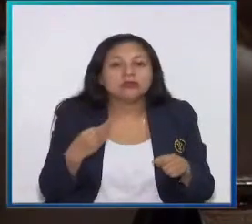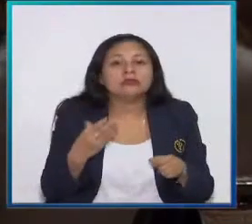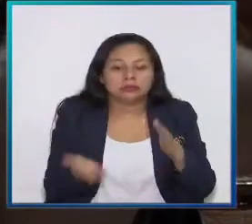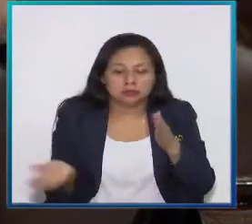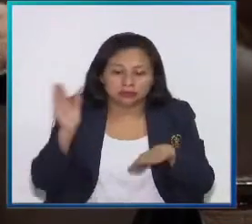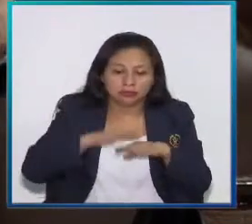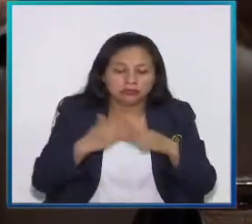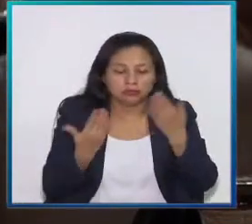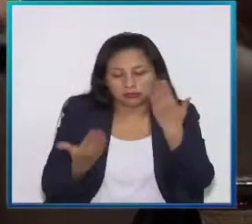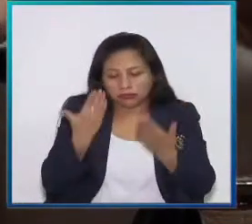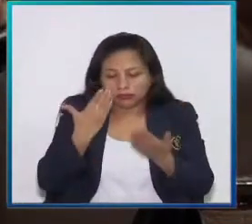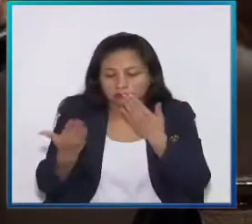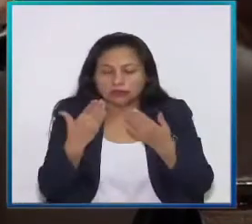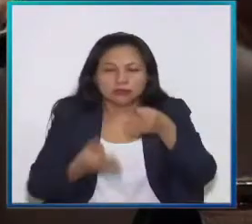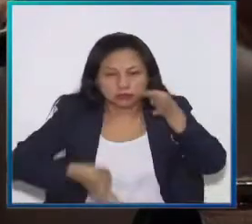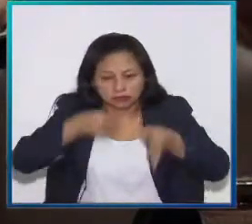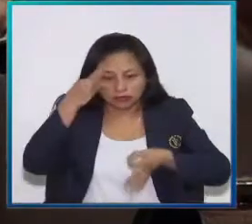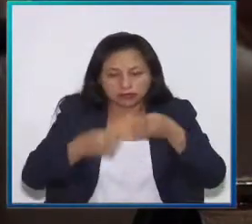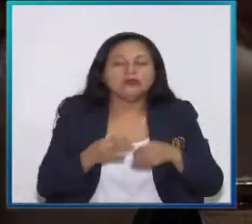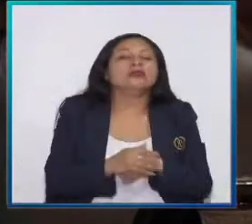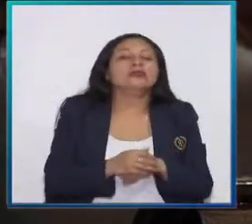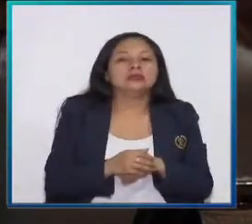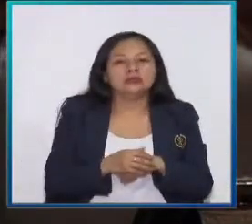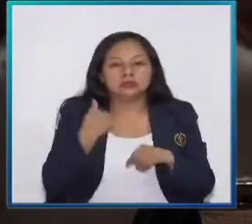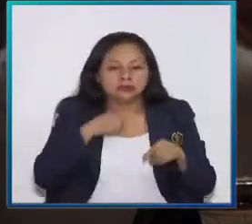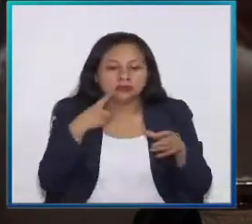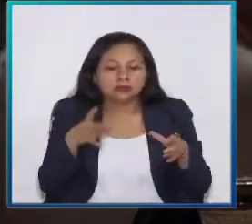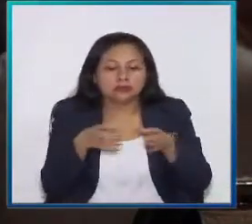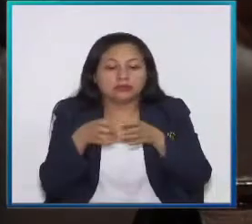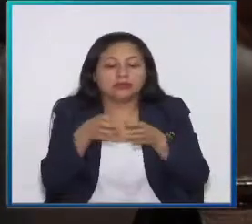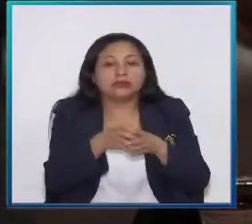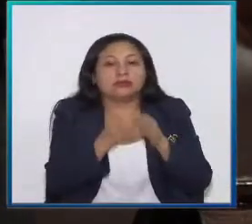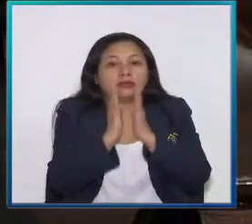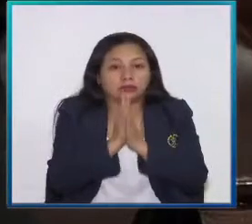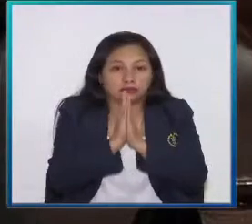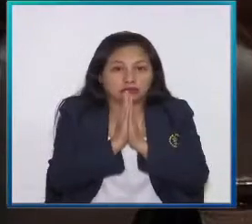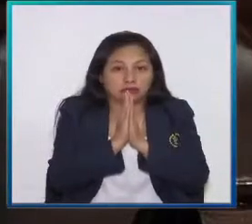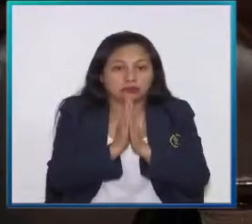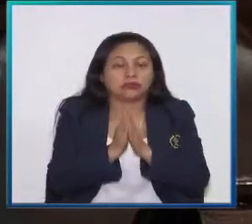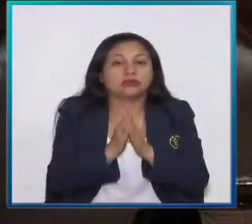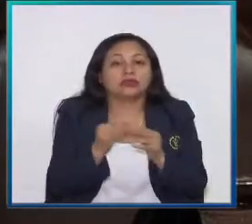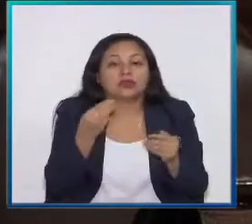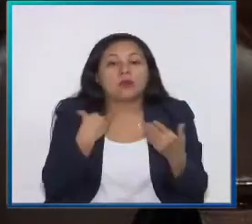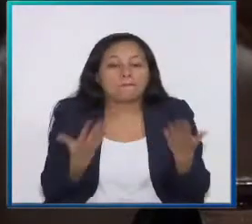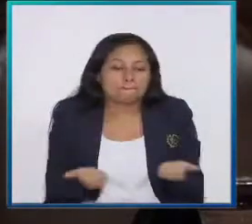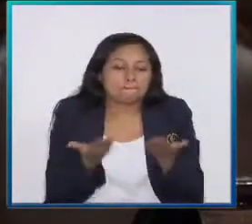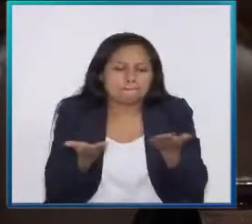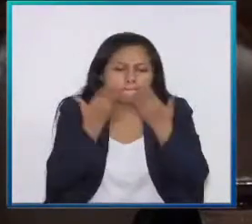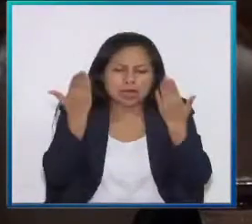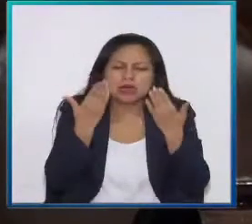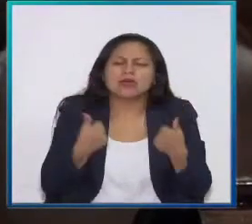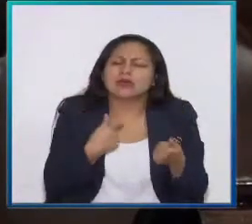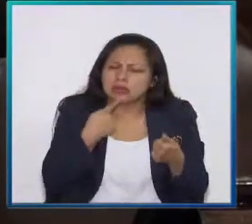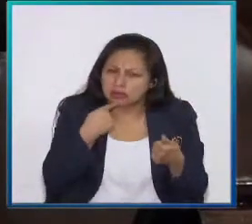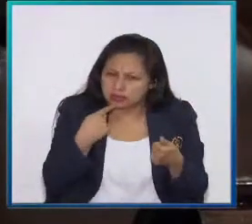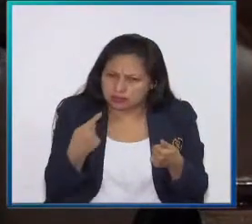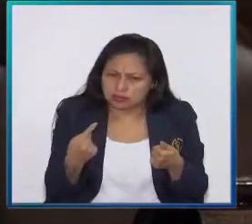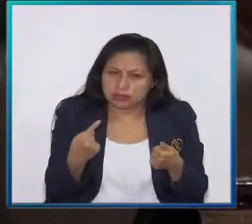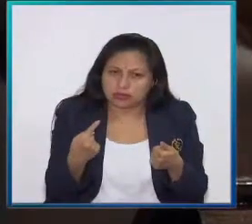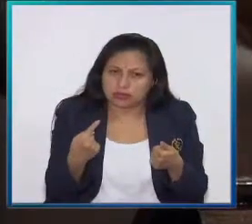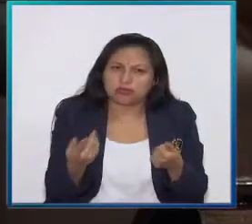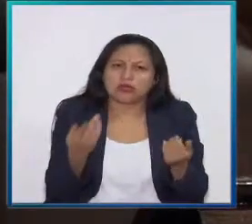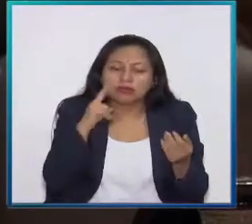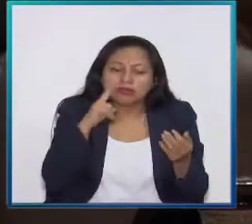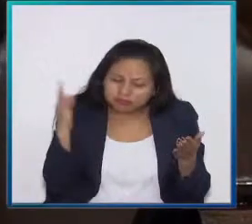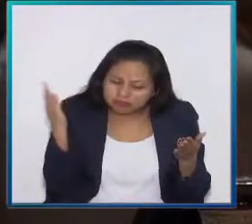saltos cualitativos en la justicia. Y a los comisionados les pido, les exhorto, les conmino a